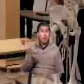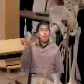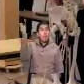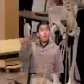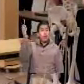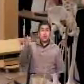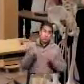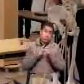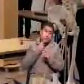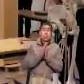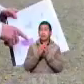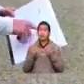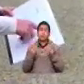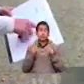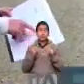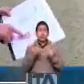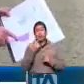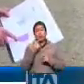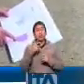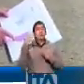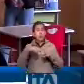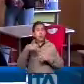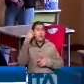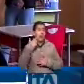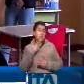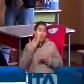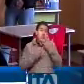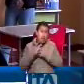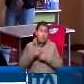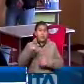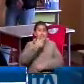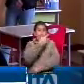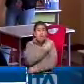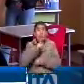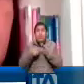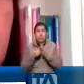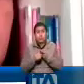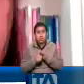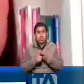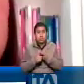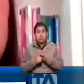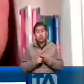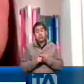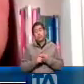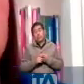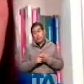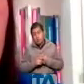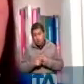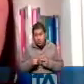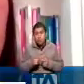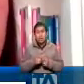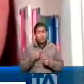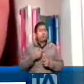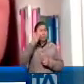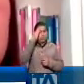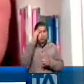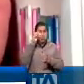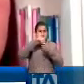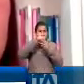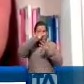hay expectativa. Incluso señalan fechas de cuándo ya deberían estar vacunados. Entendemos que estamos dentro del